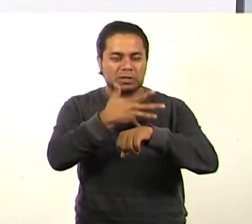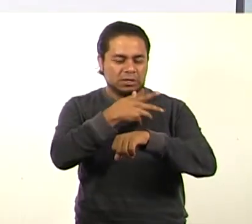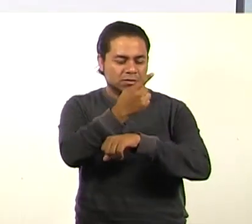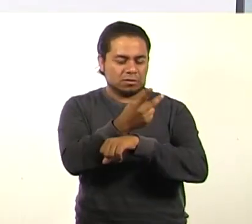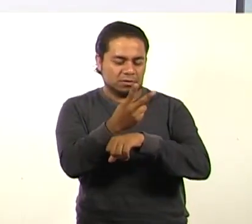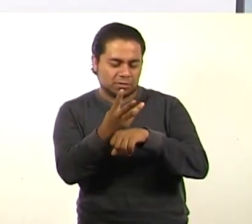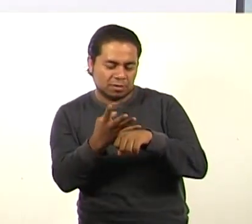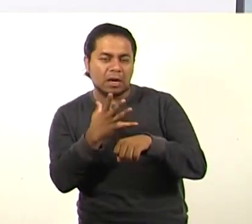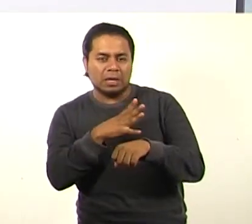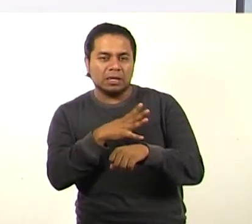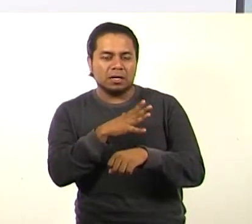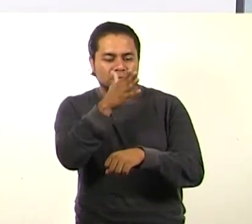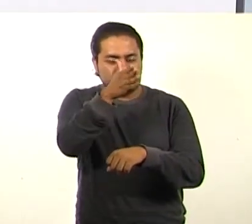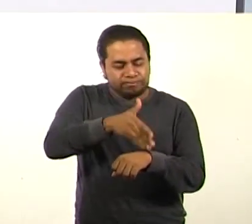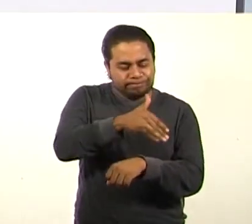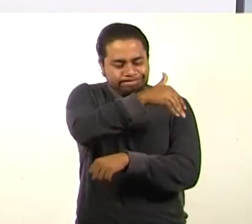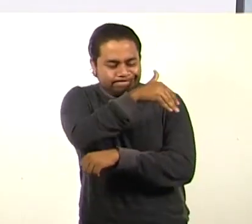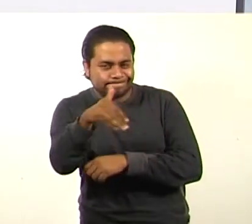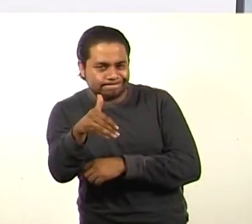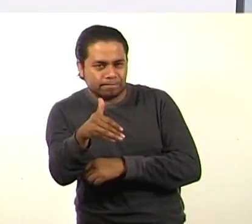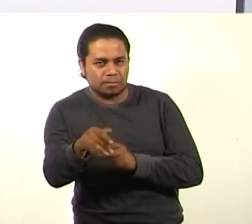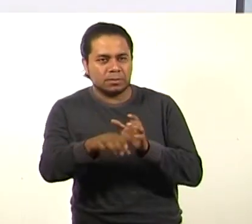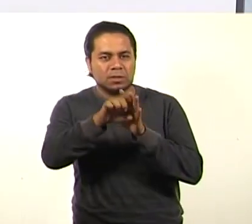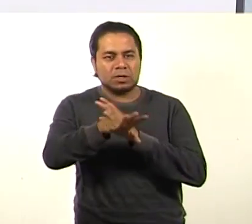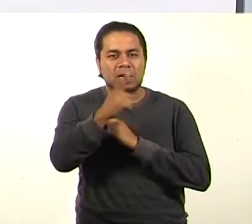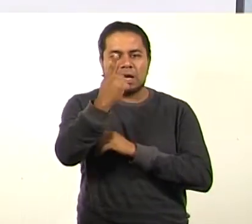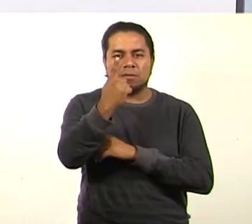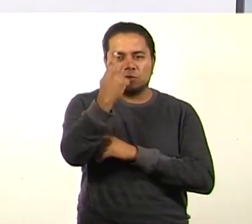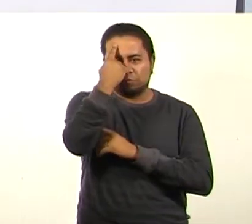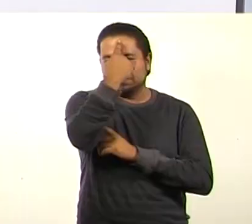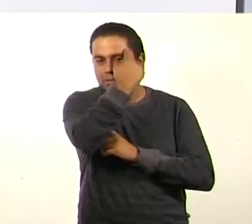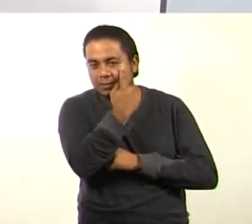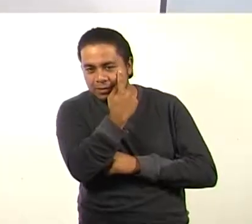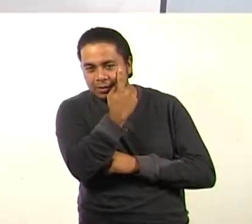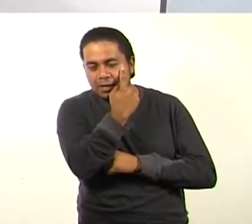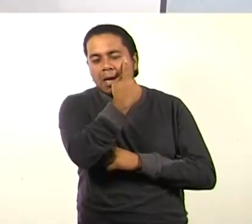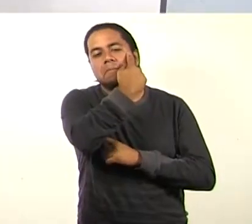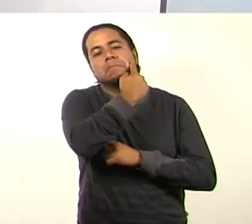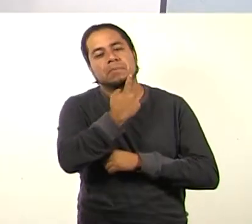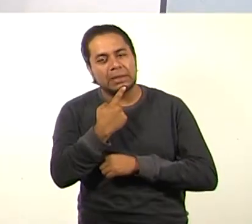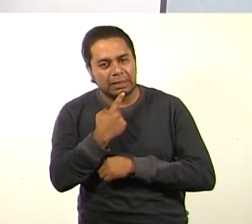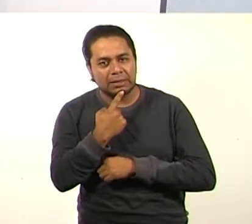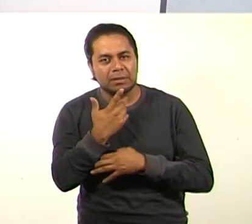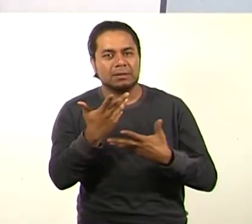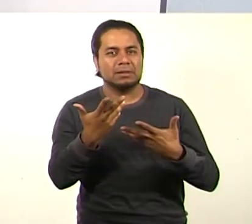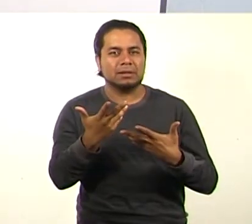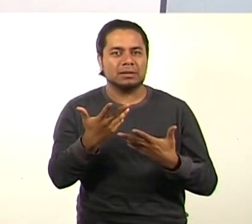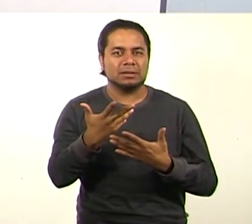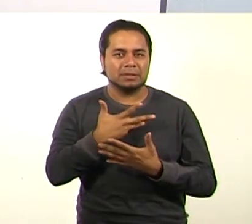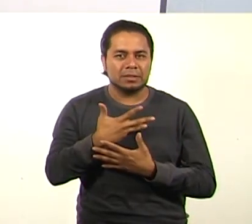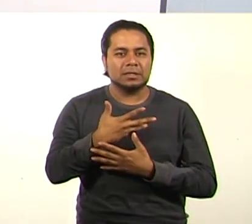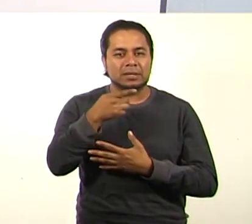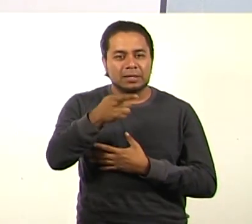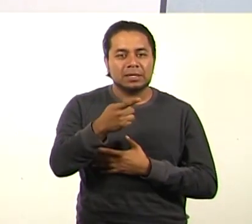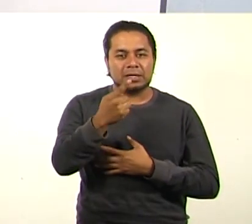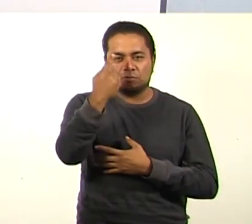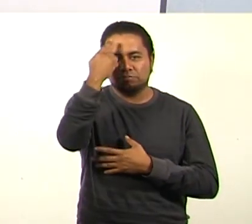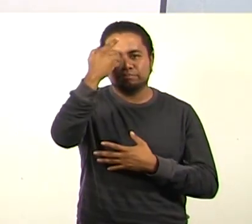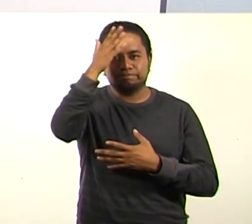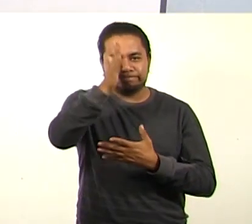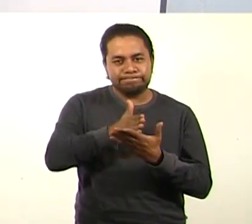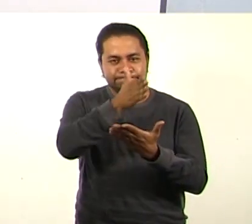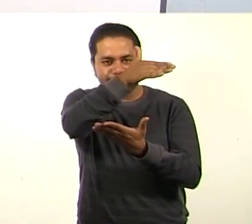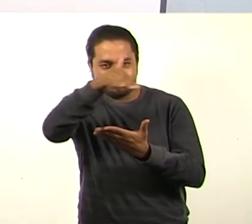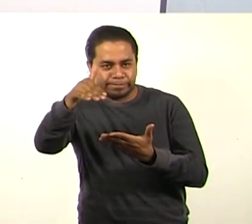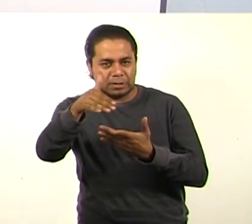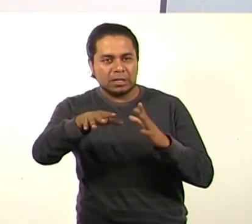estamos dividiendo, ¿sí? Estamos hablando de un cuarto de hora, de media hora, ¿no? Desde ahí son fracciones. A veces